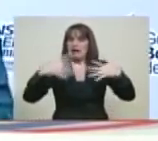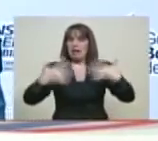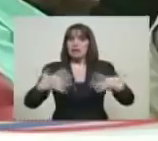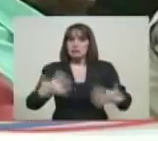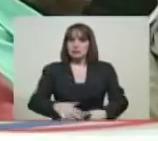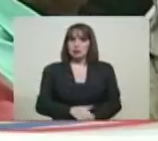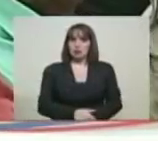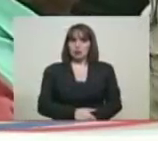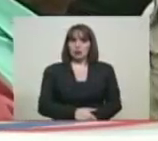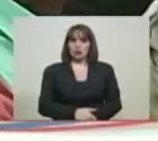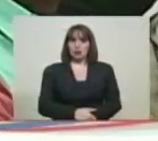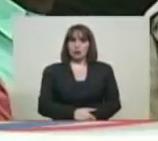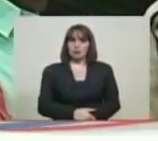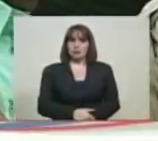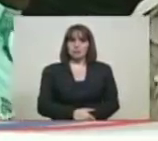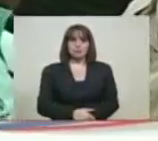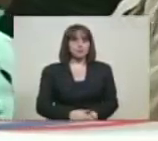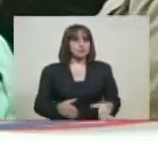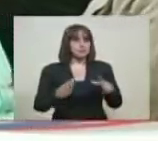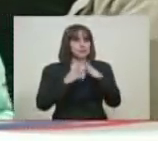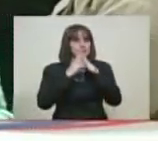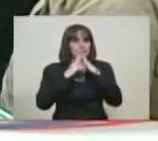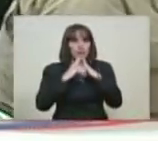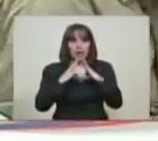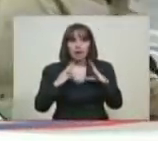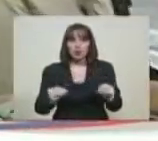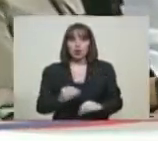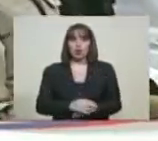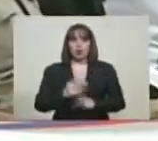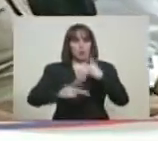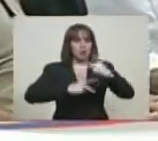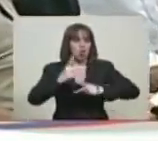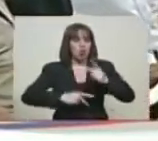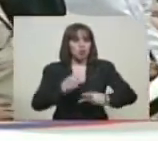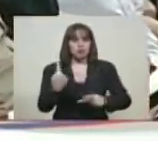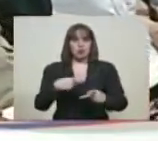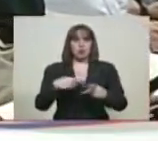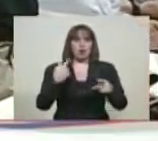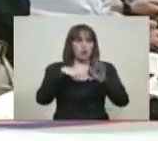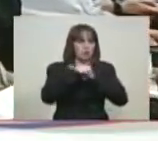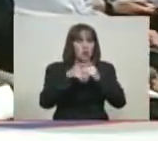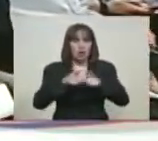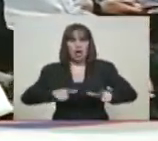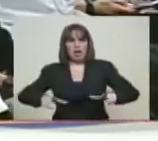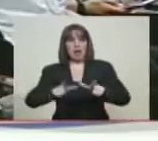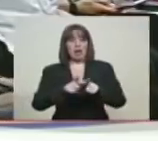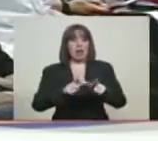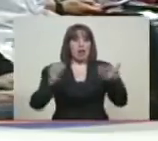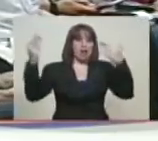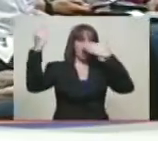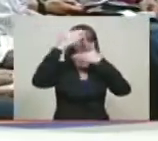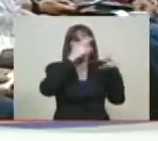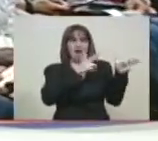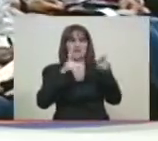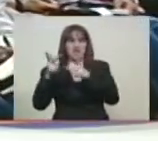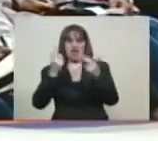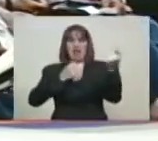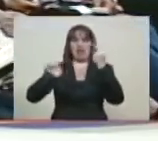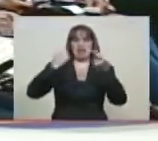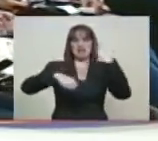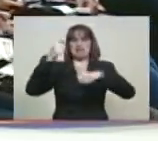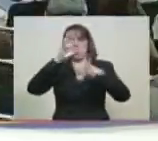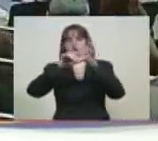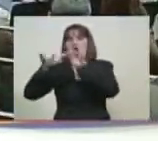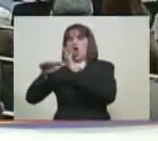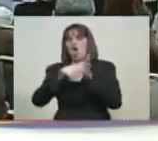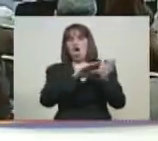bachaquero no solamente al bacha crédito que vende los productos una esquina no a las mafias a las mafias que nos